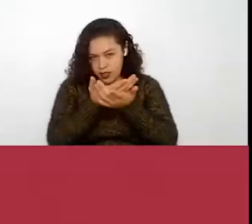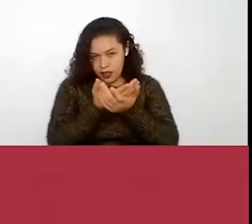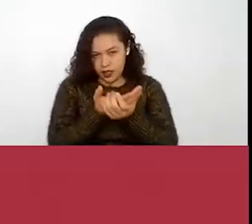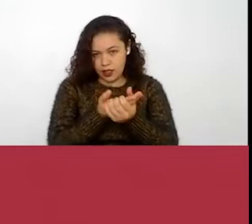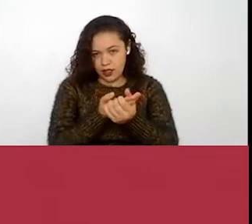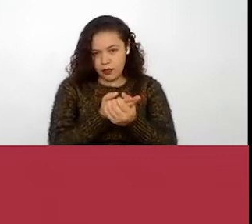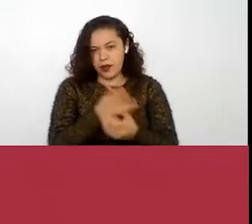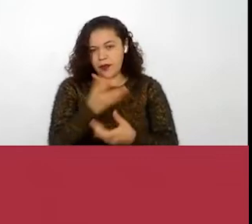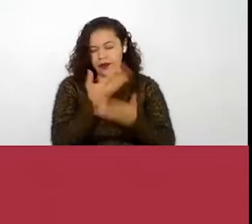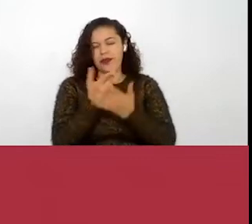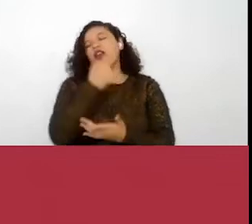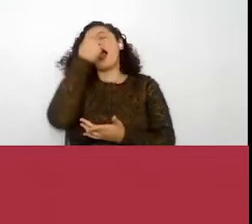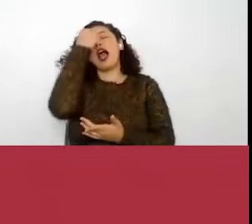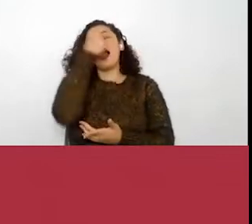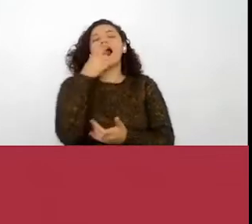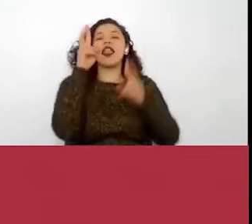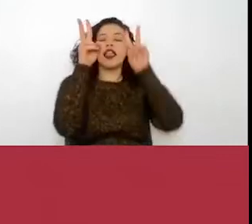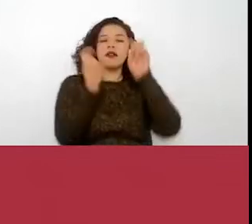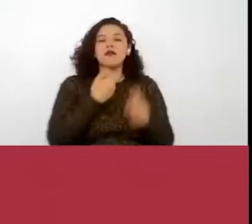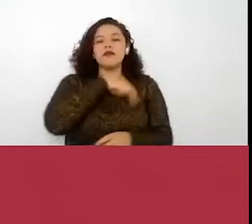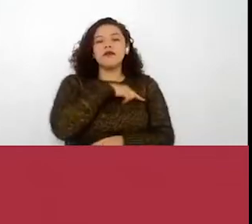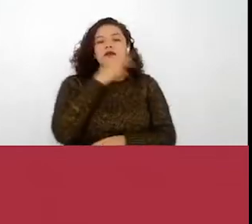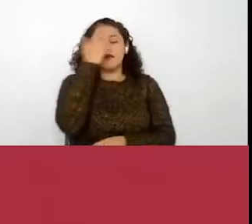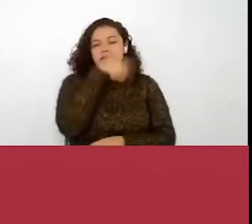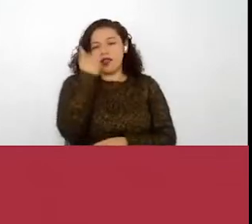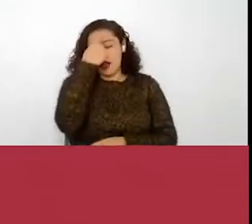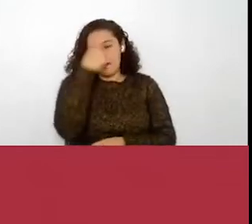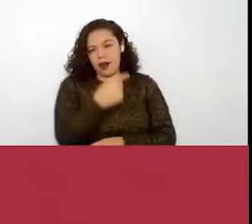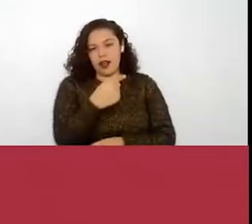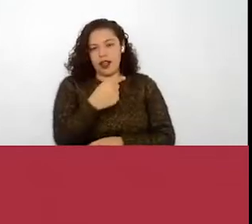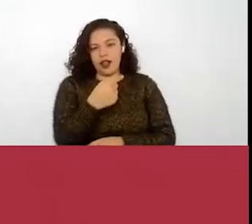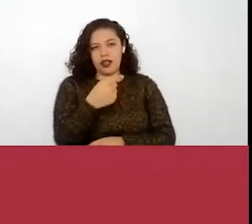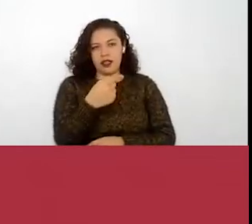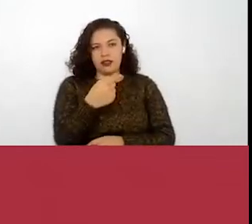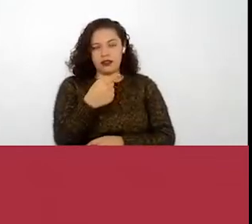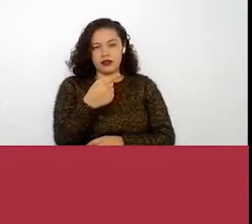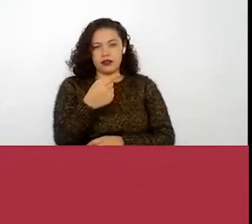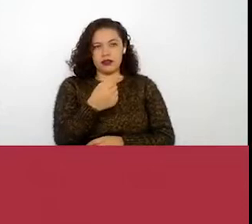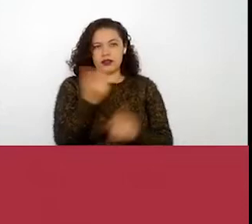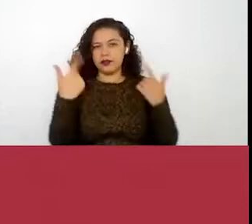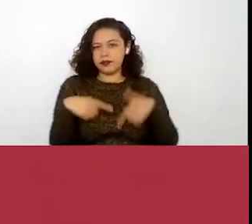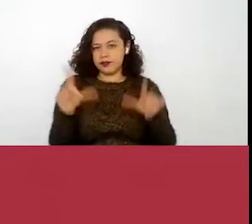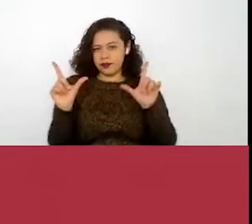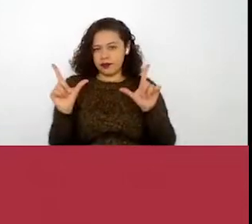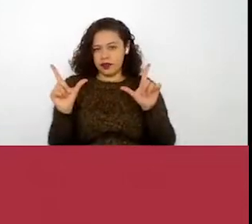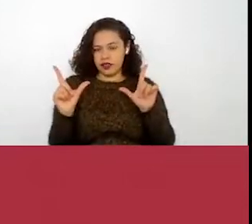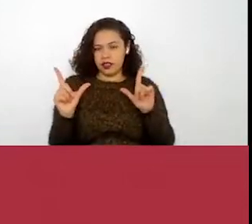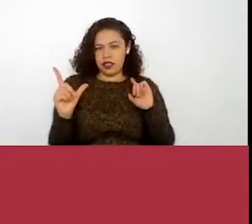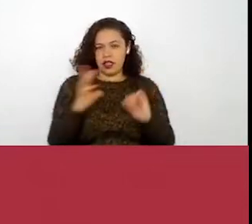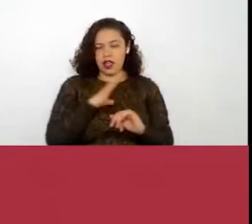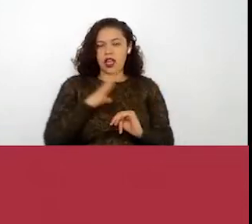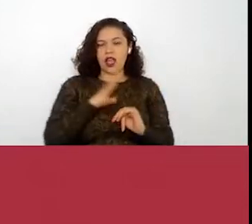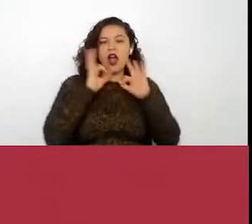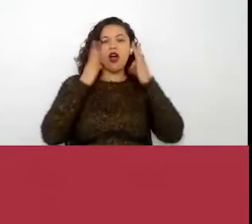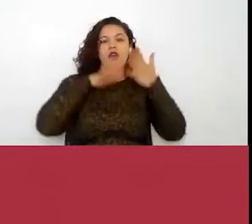como les comentaba aspectos que debemos tomar en consideración para efectos de esta presentación que son los son